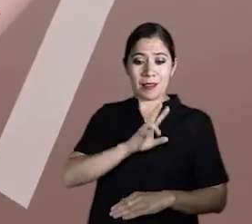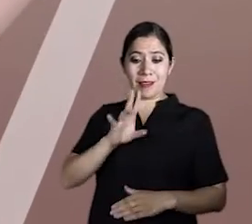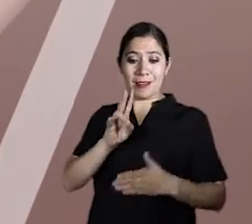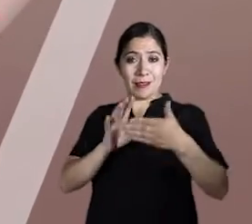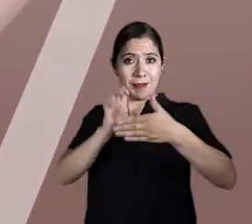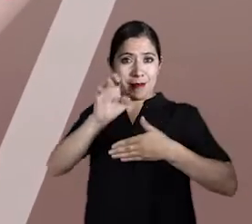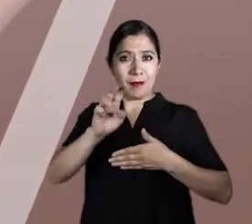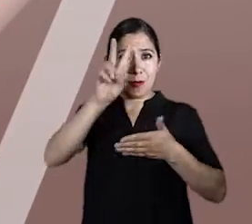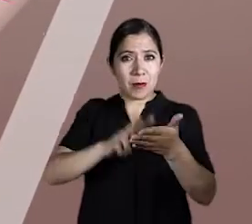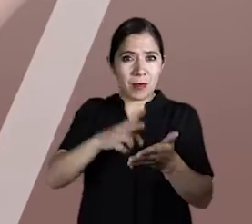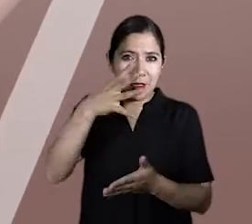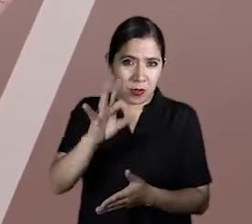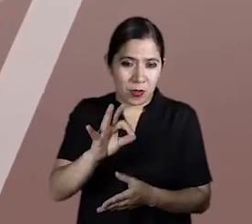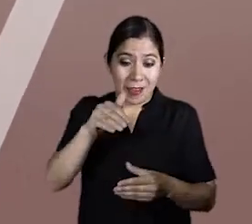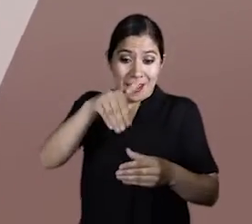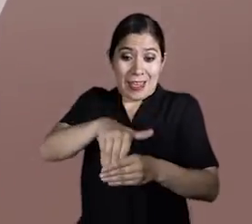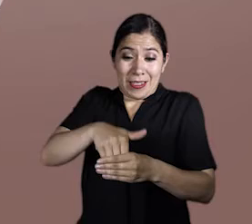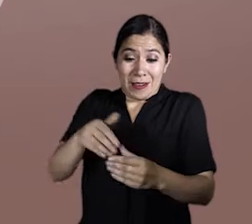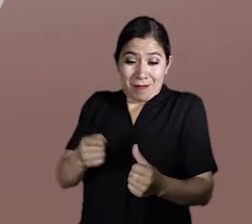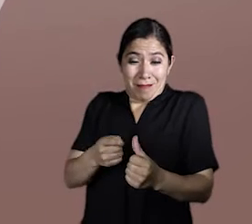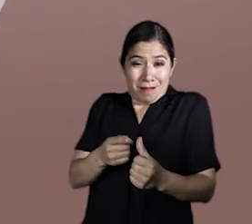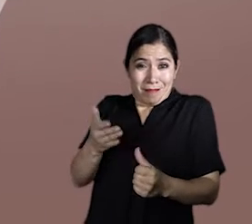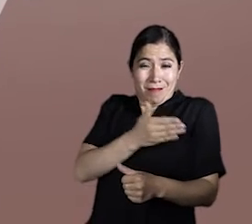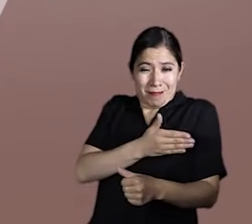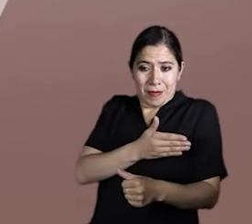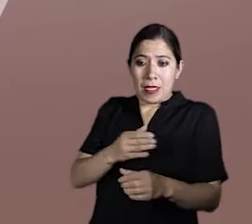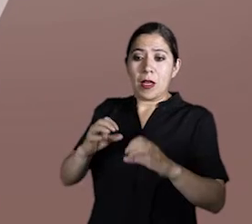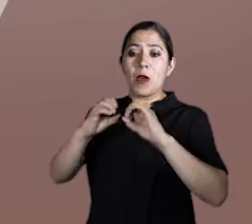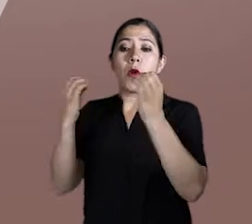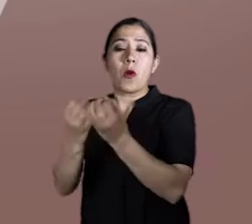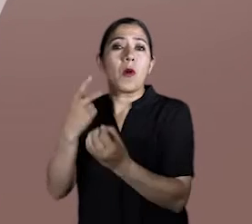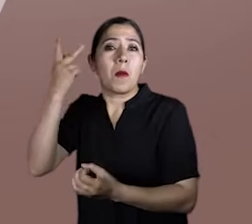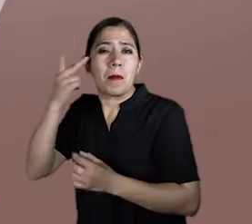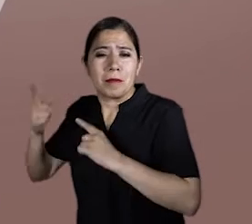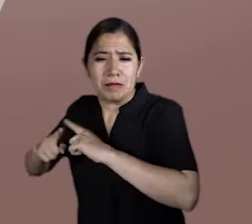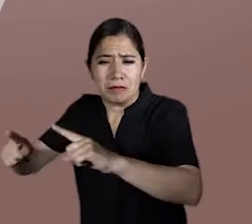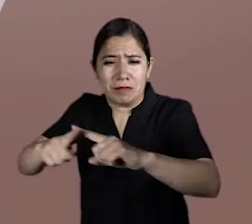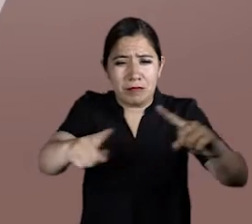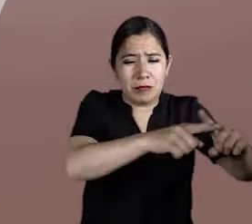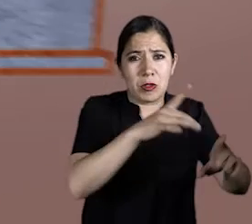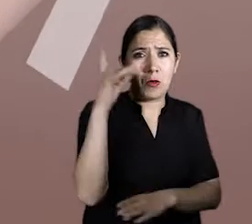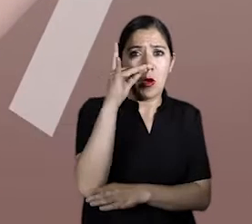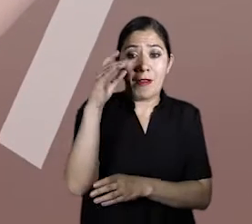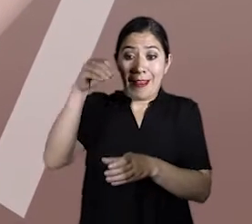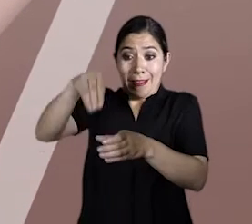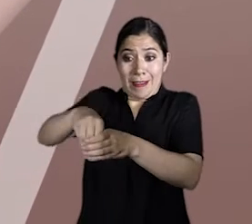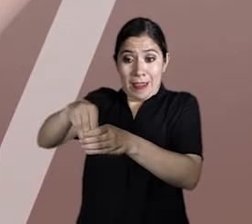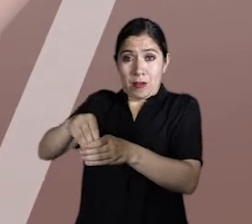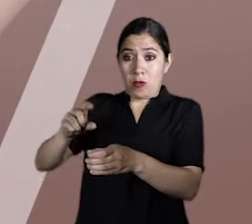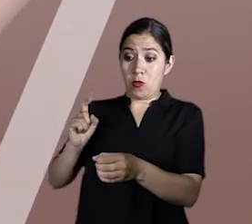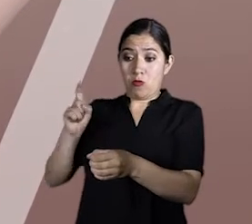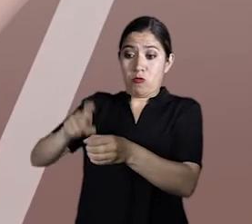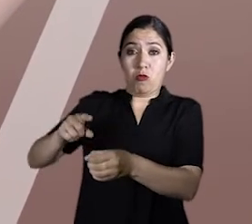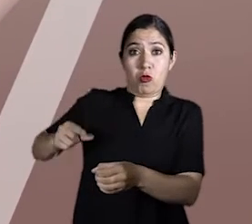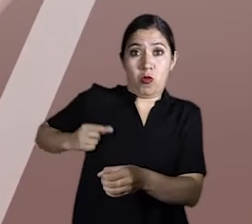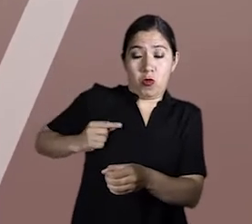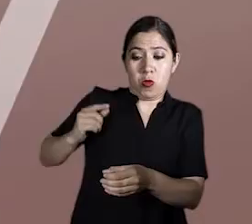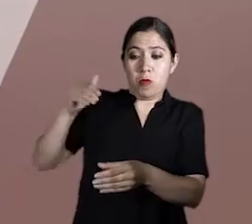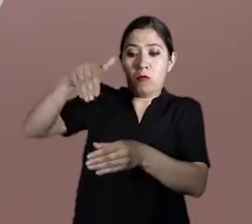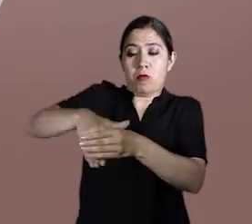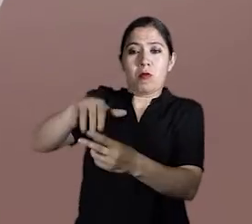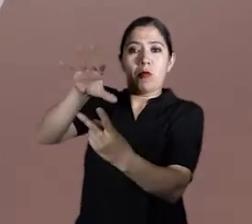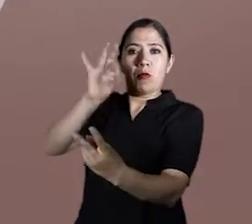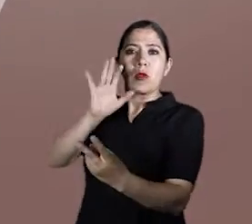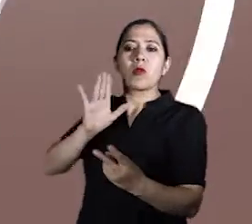enero de 2019, en las elecciones primarias, partidos políticos y alianzas de alcance nacional votan para elegir el binomio para las elecciones